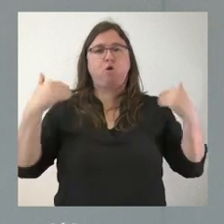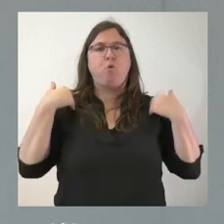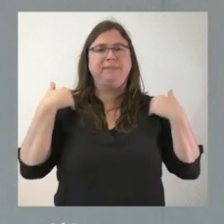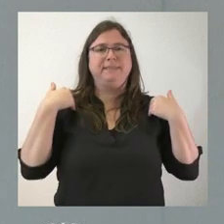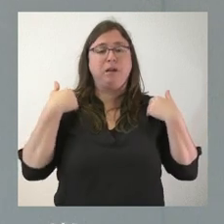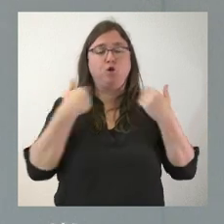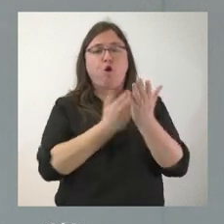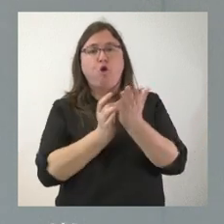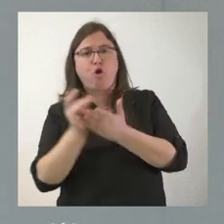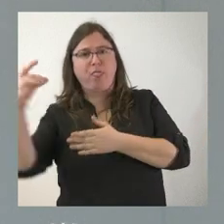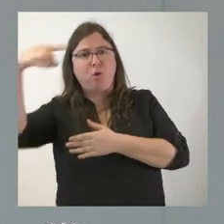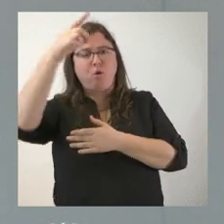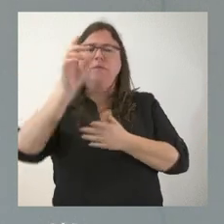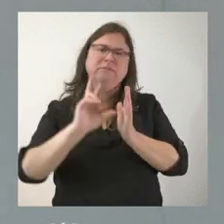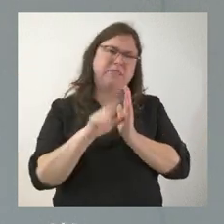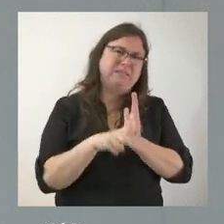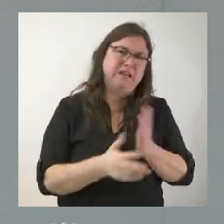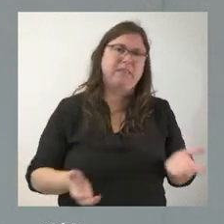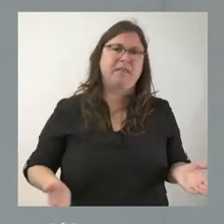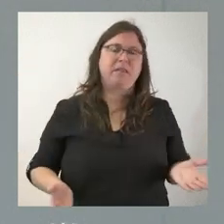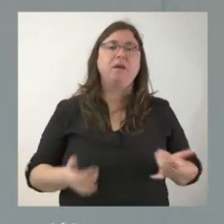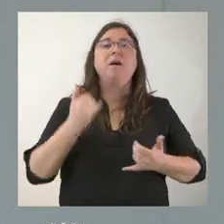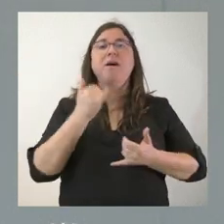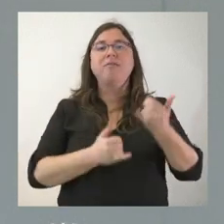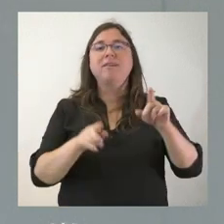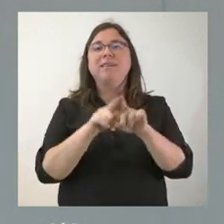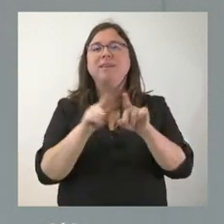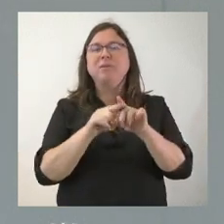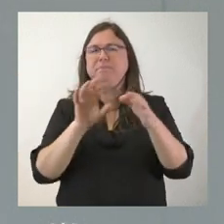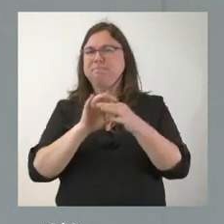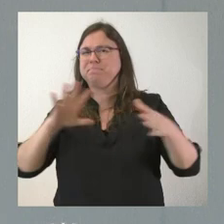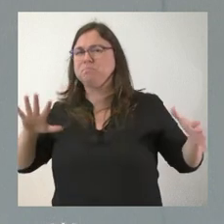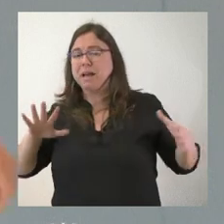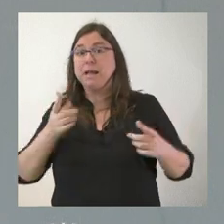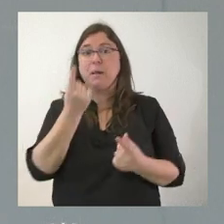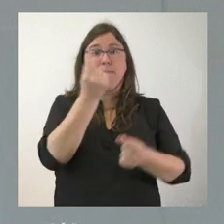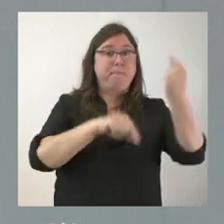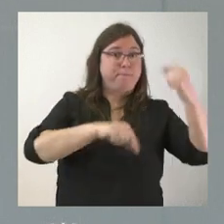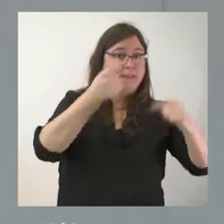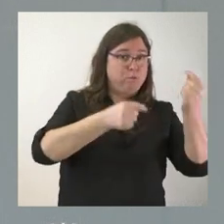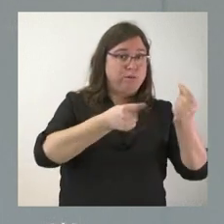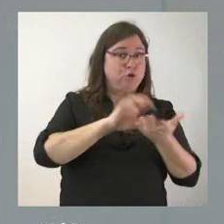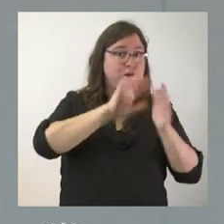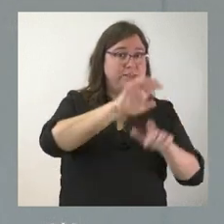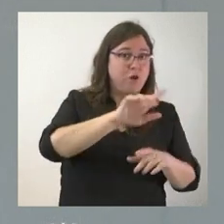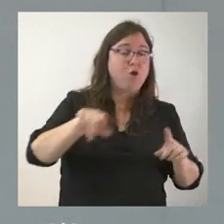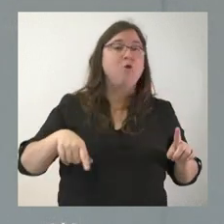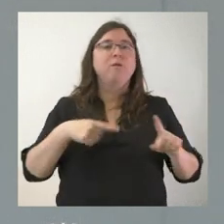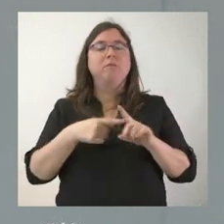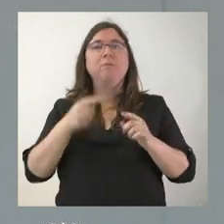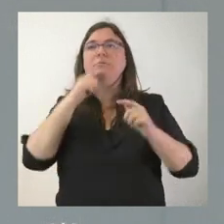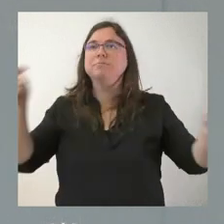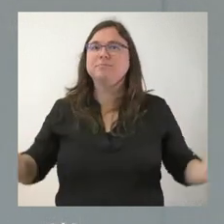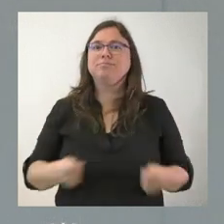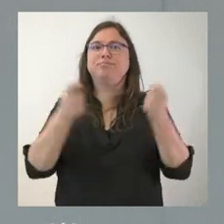corredor que se ha hecho bastantes años después y que lógicamente además hay una disyuntonía muy clara entre los presupuestos del estado en Castilla y león y ahora lo que se anuncia